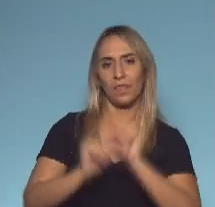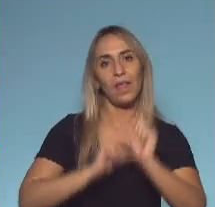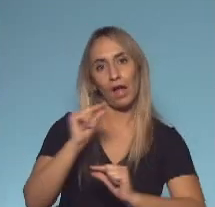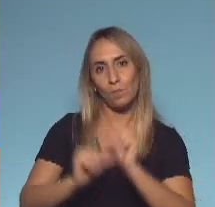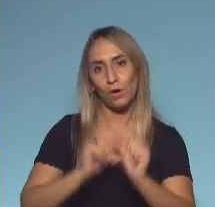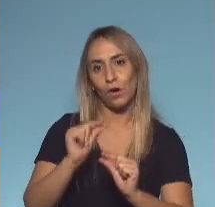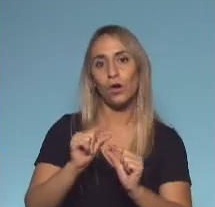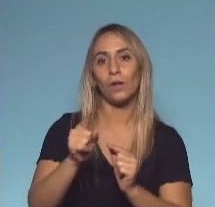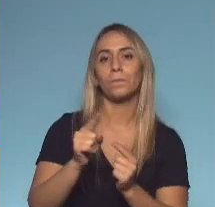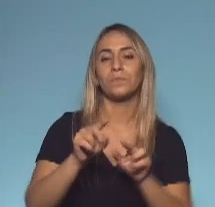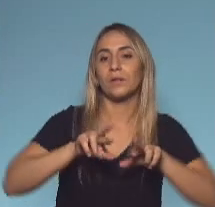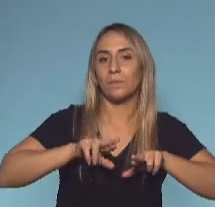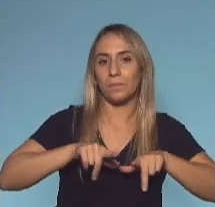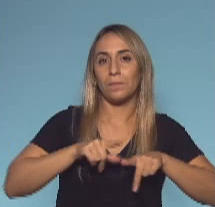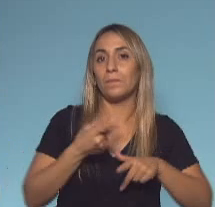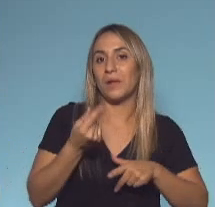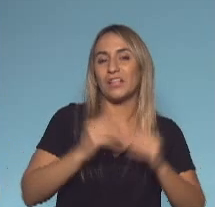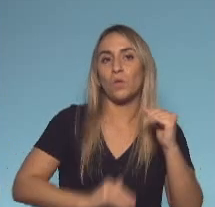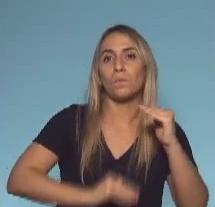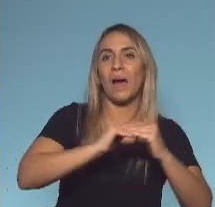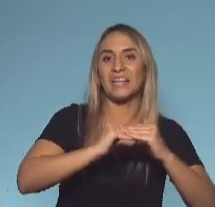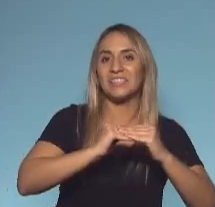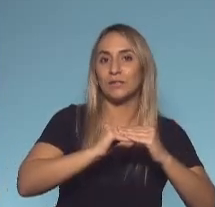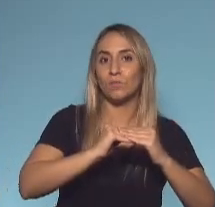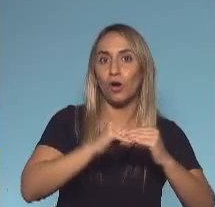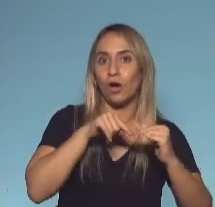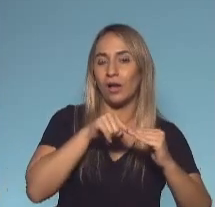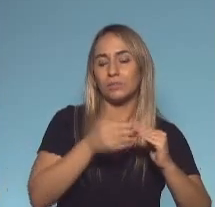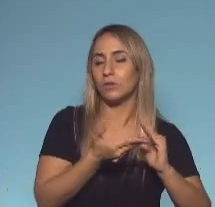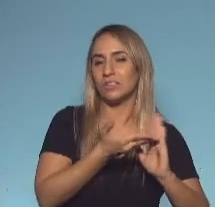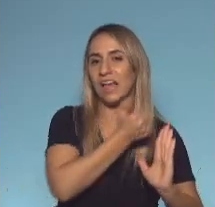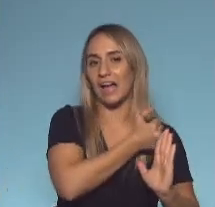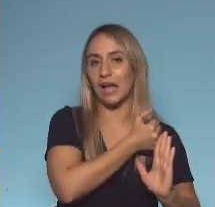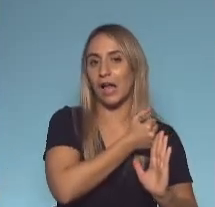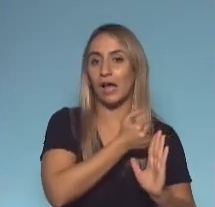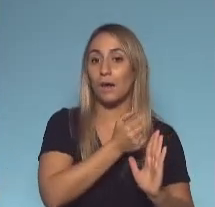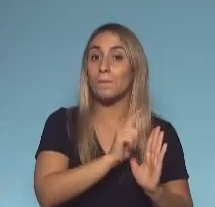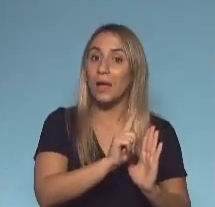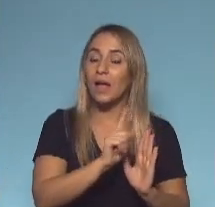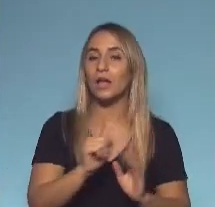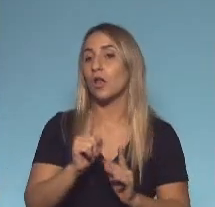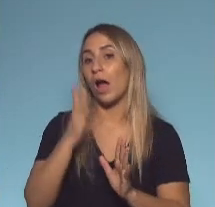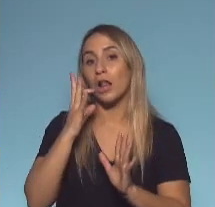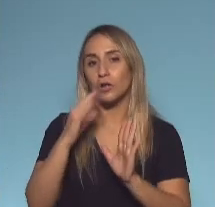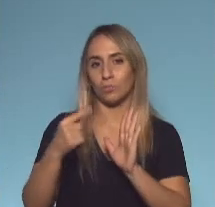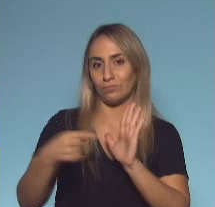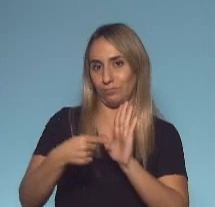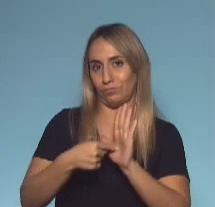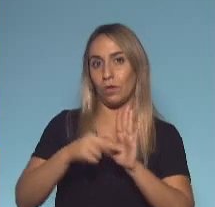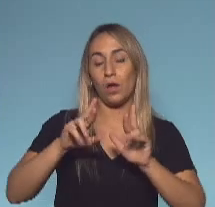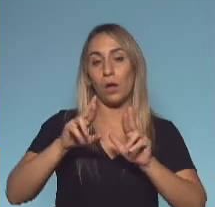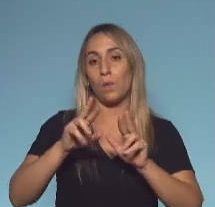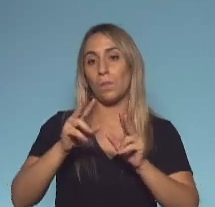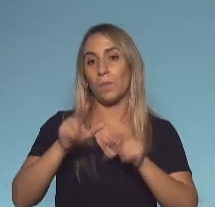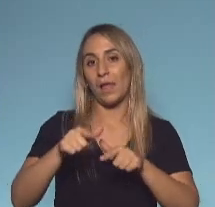gradualmente el programa Precios Máximos. Entonces, se sacaría Precios Máximos, pero no es que se dejaría sin ninguna política de precios, sino que se establecería